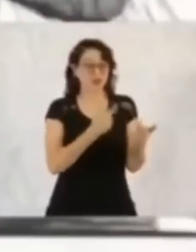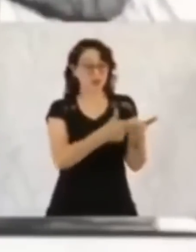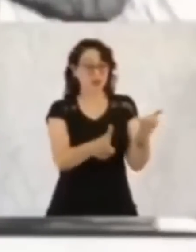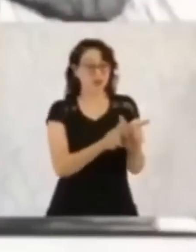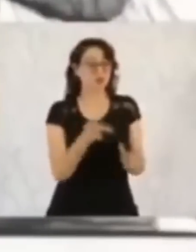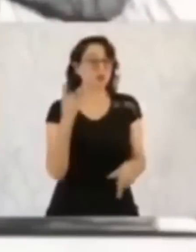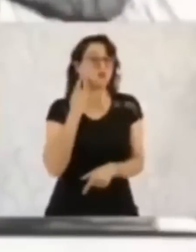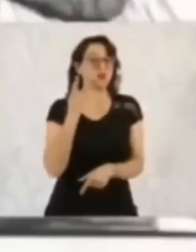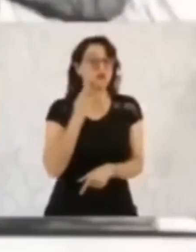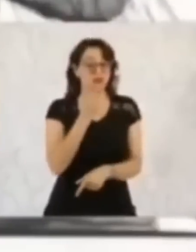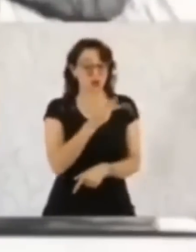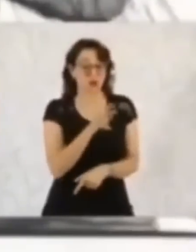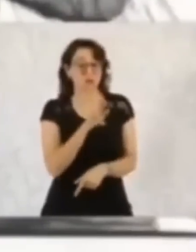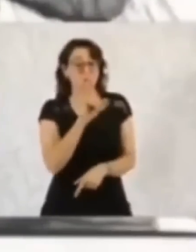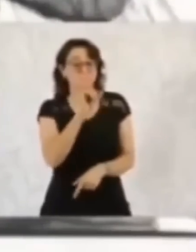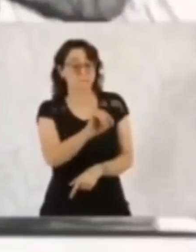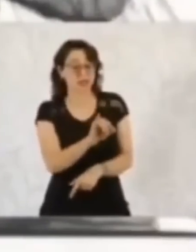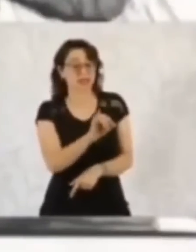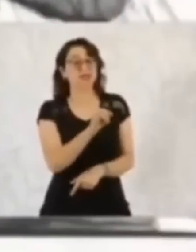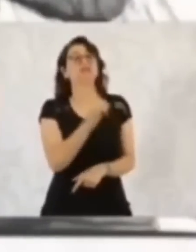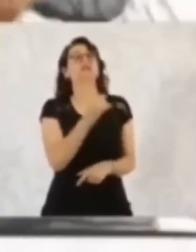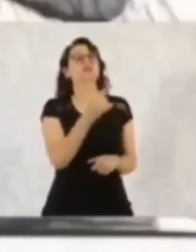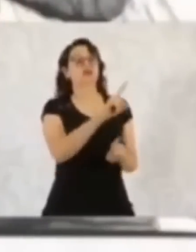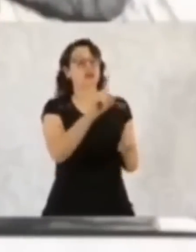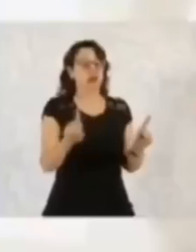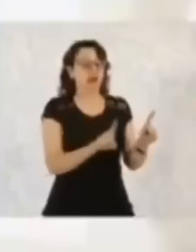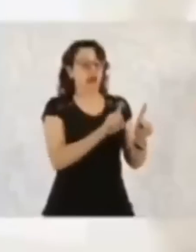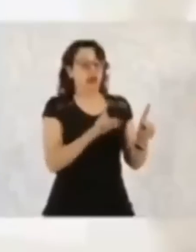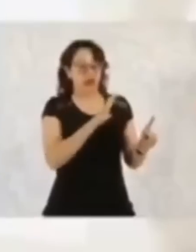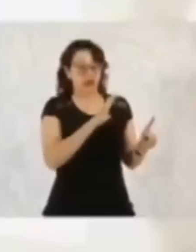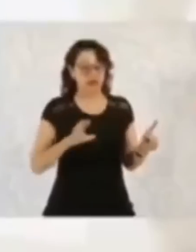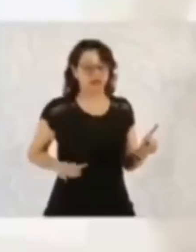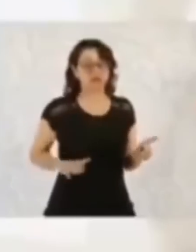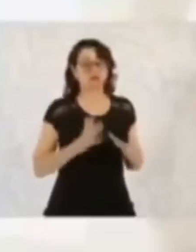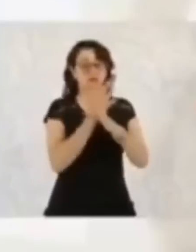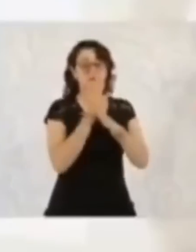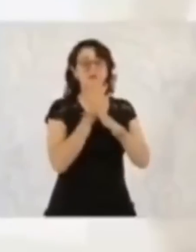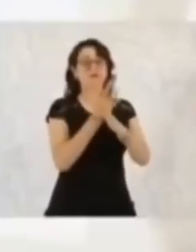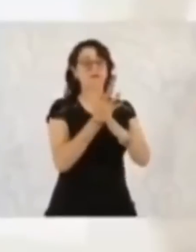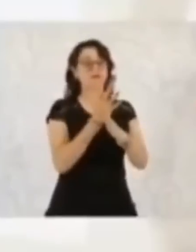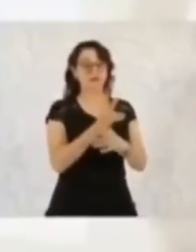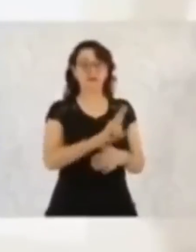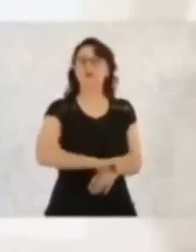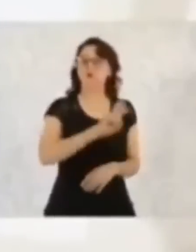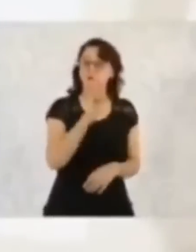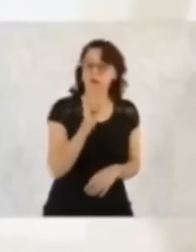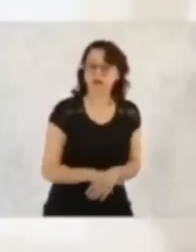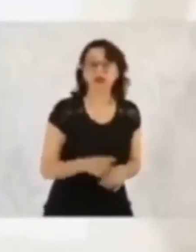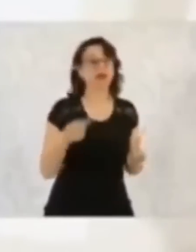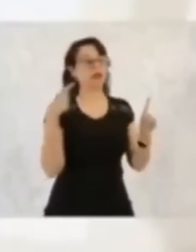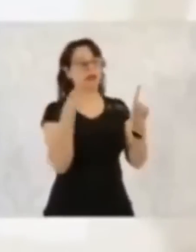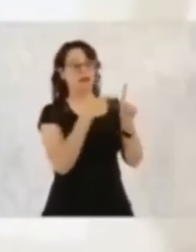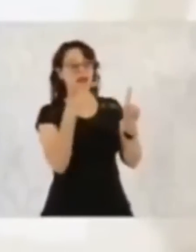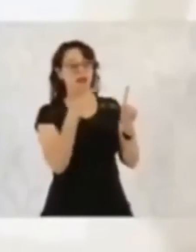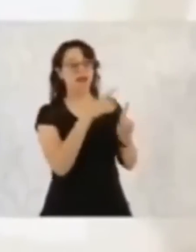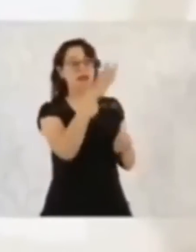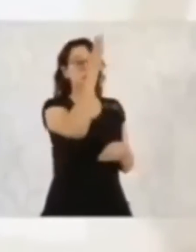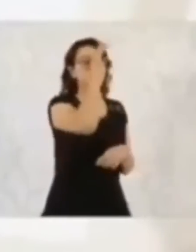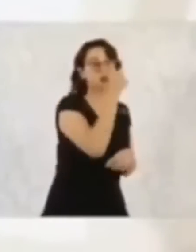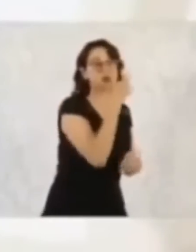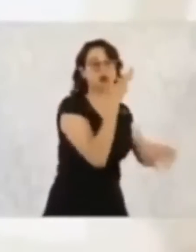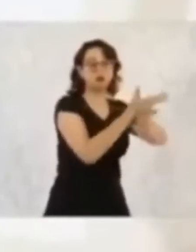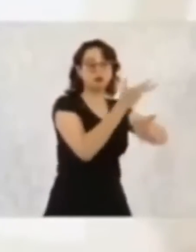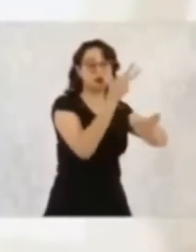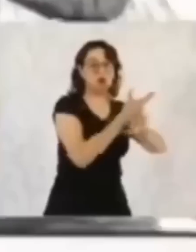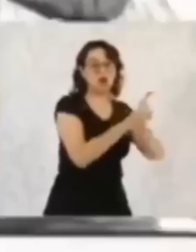lo acusa de entreguismo, de que en realidad la supuesta transición a la democracia estuvo pactada con